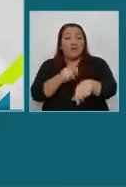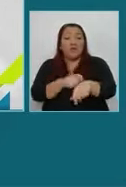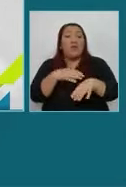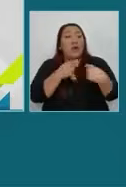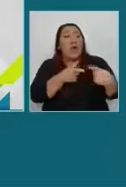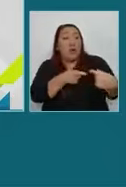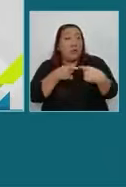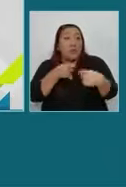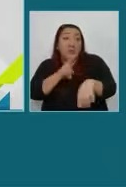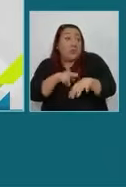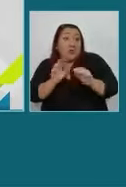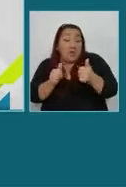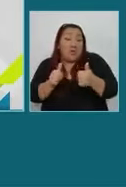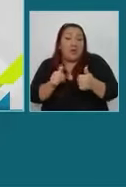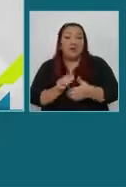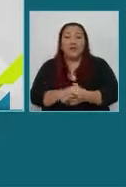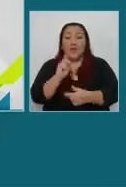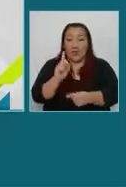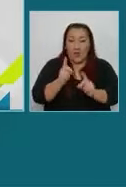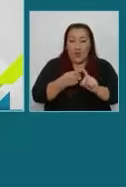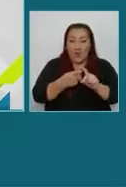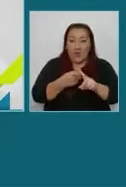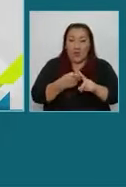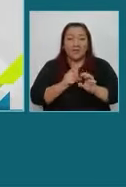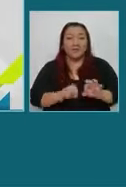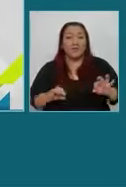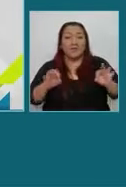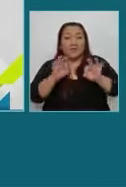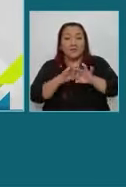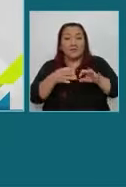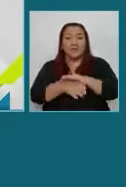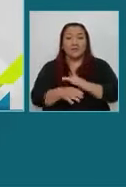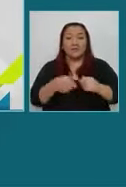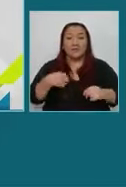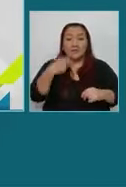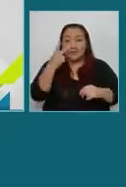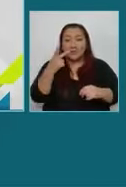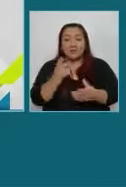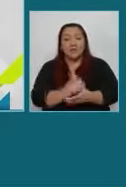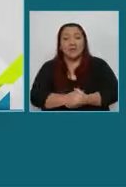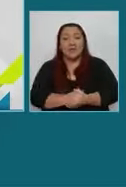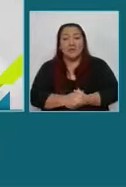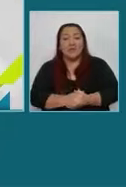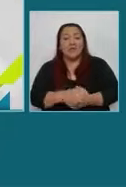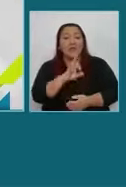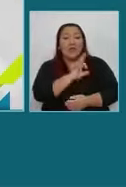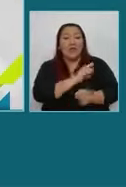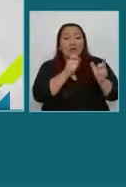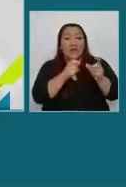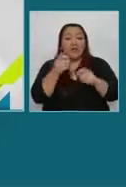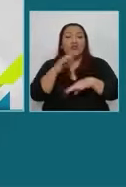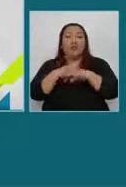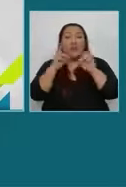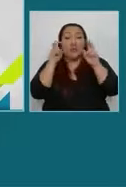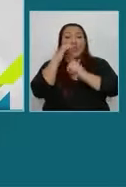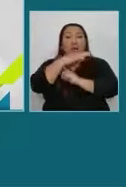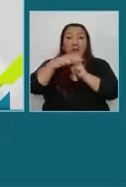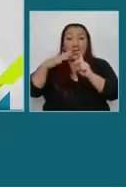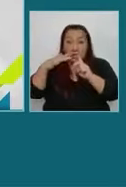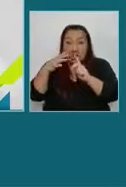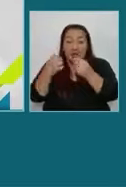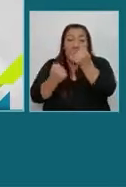competitivo. ¿Ya? Una de nuestras líneas de intervención tiene que ver con la fiscalización ambiental y todo el